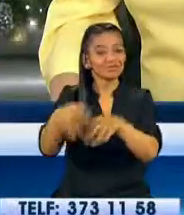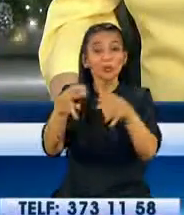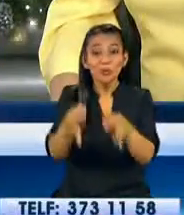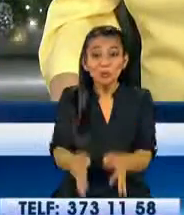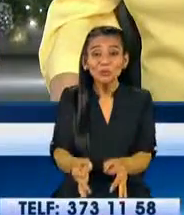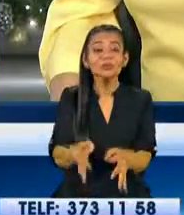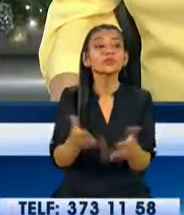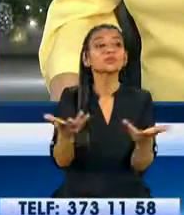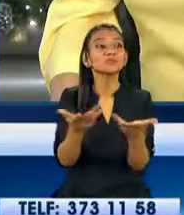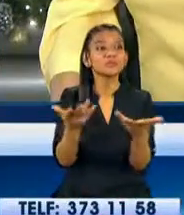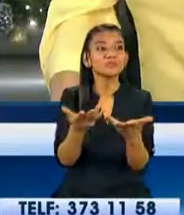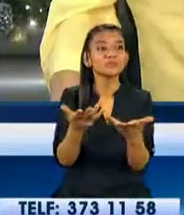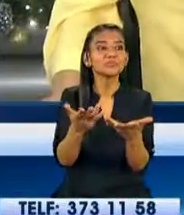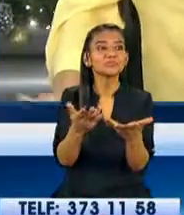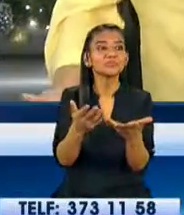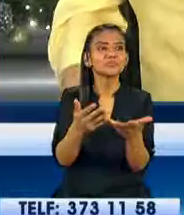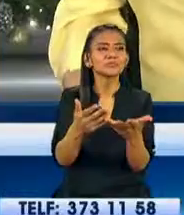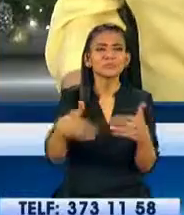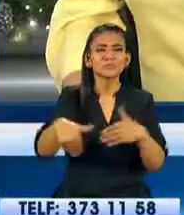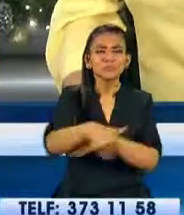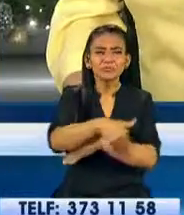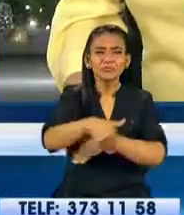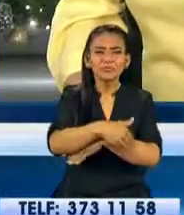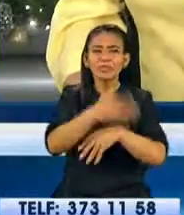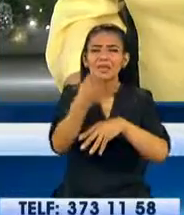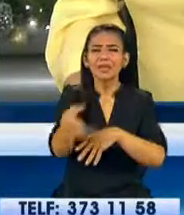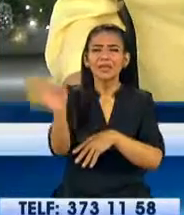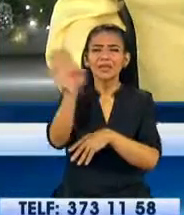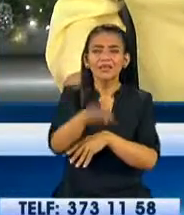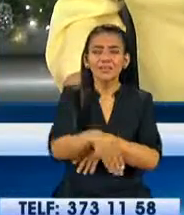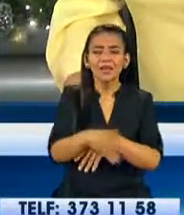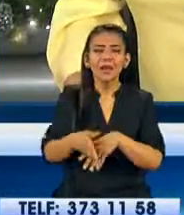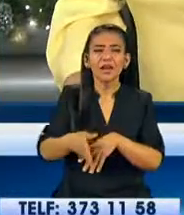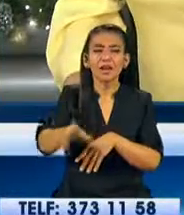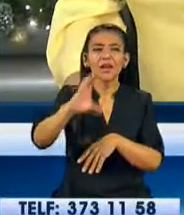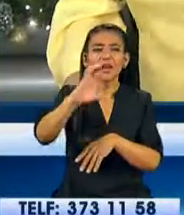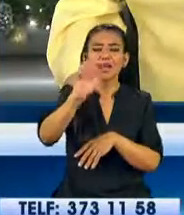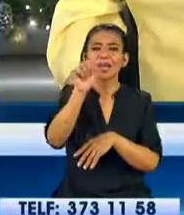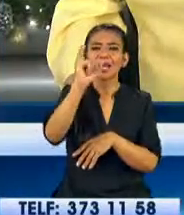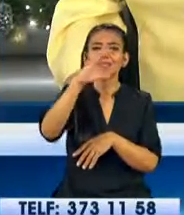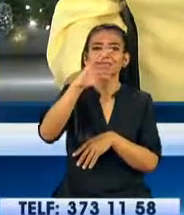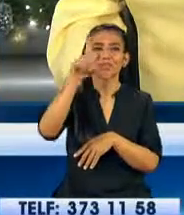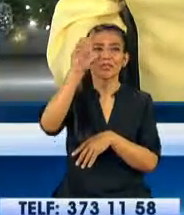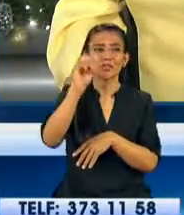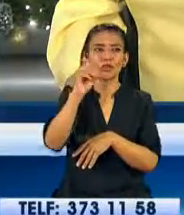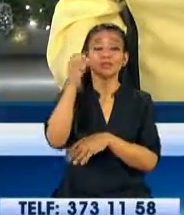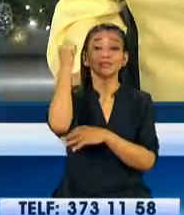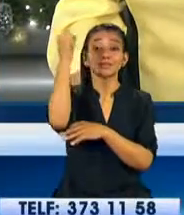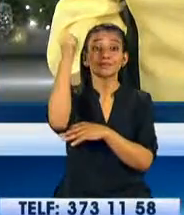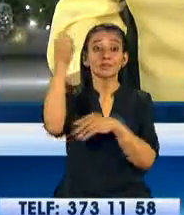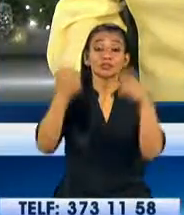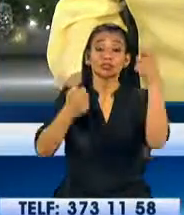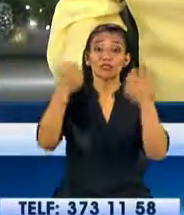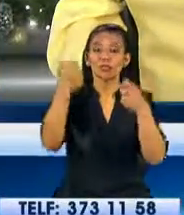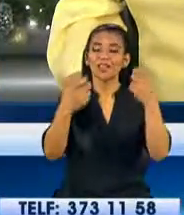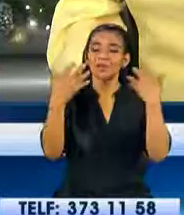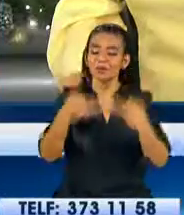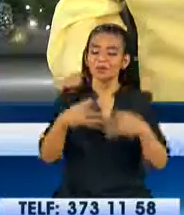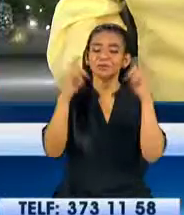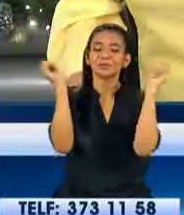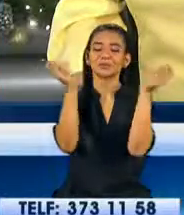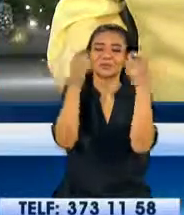desde el norte de la ciudad en las calles Inglaterra y Cuero y Caicedo, ya que el sindicato de choferes está realizando un agasajo navideño